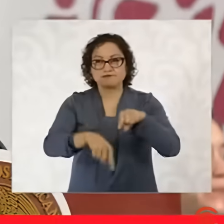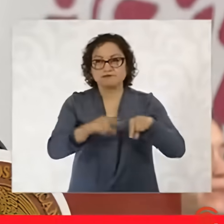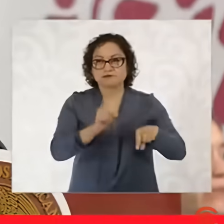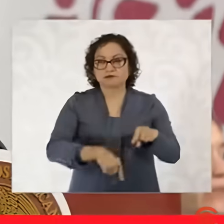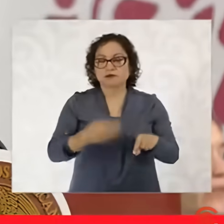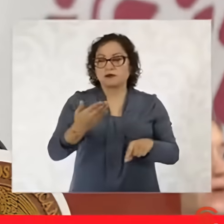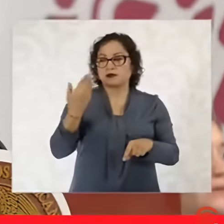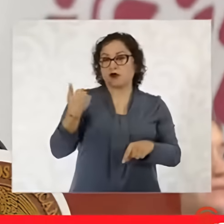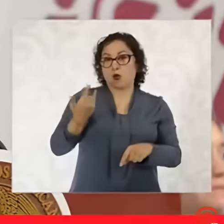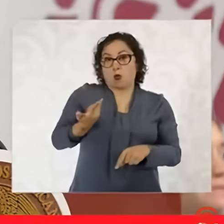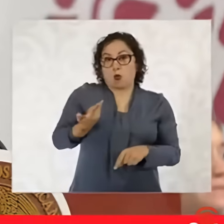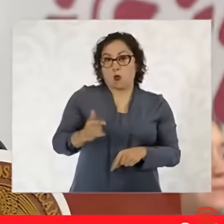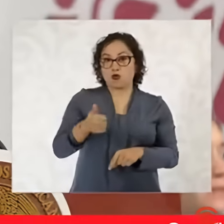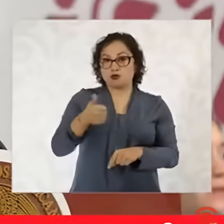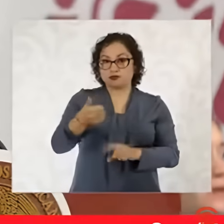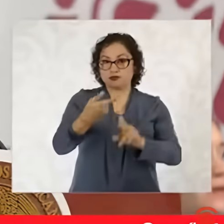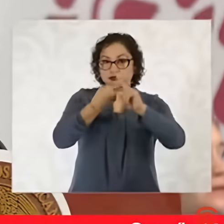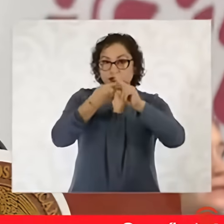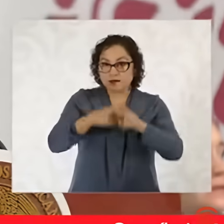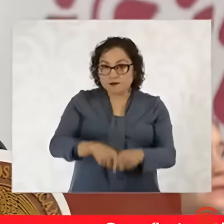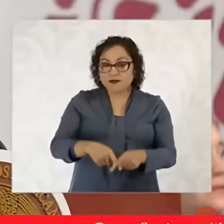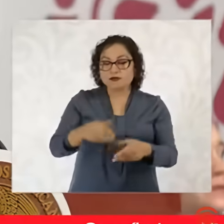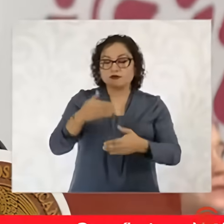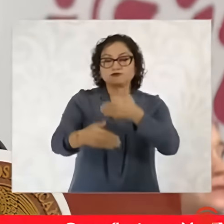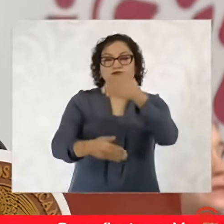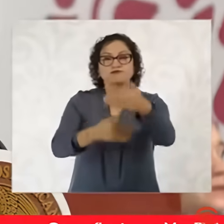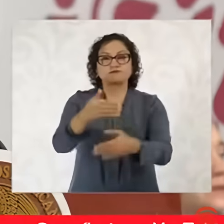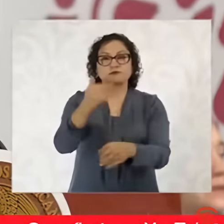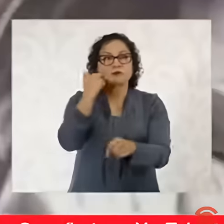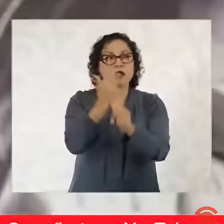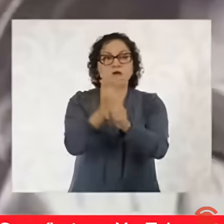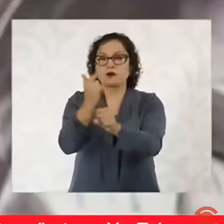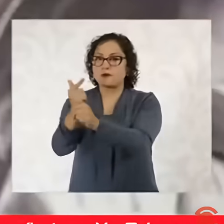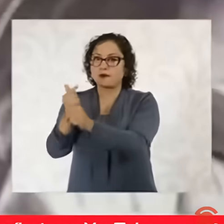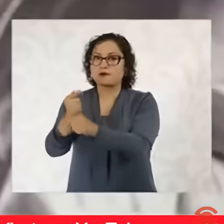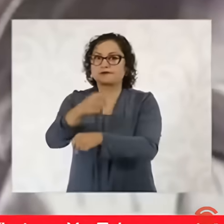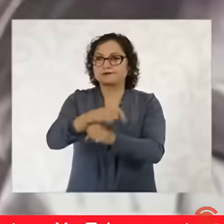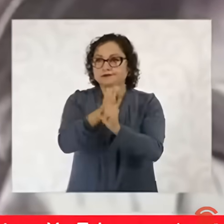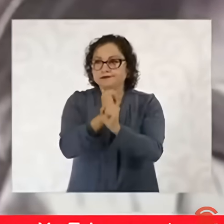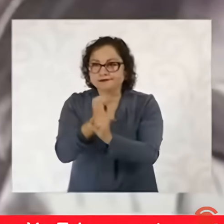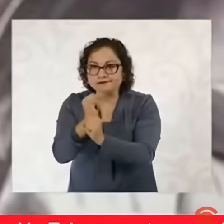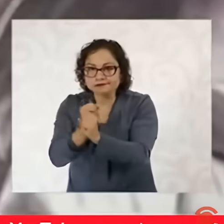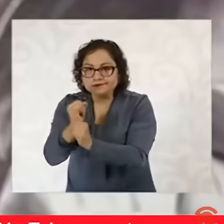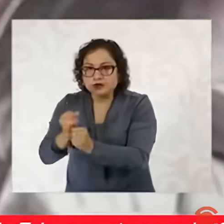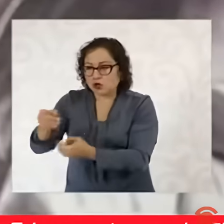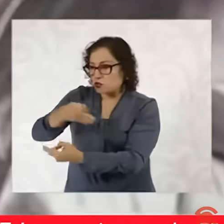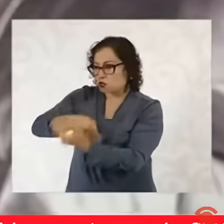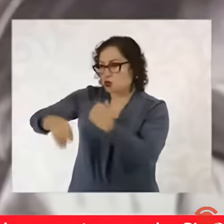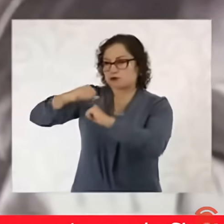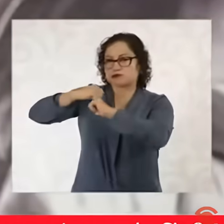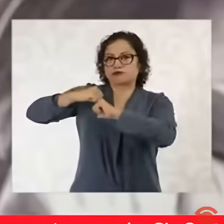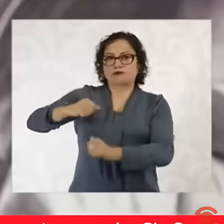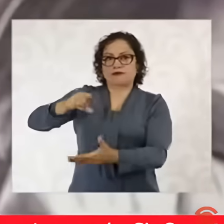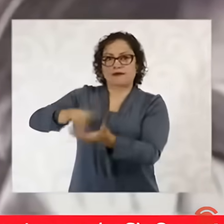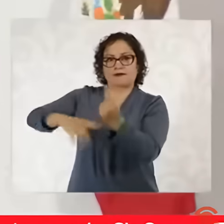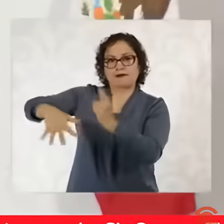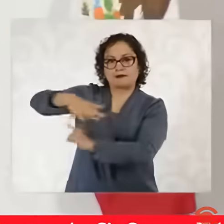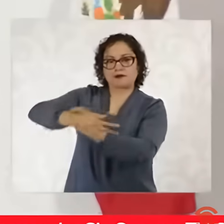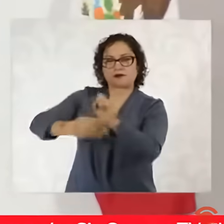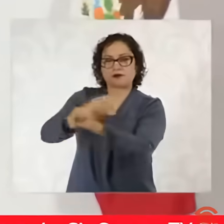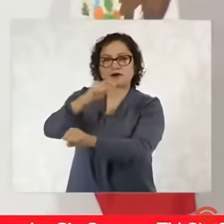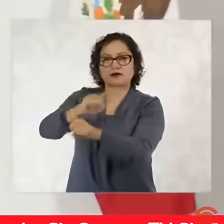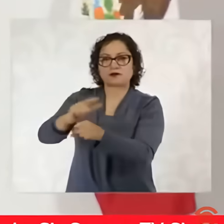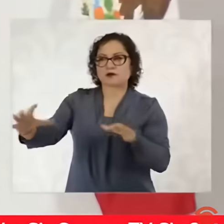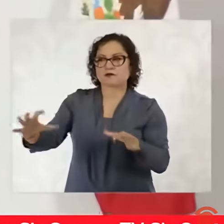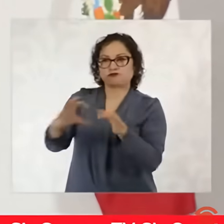Sheinbaum, se han intensificado las acciones para prevenir este delito y fortalecer la coordinación con las autoridades locales. Se ha puesto